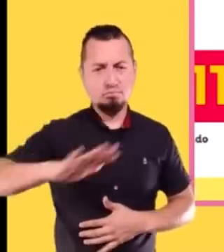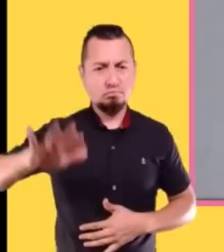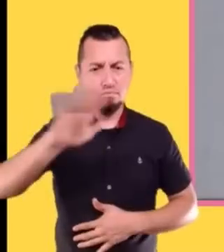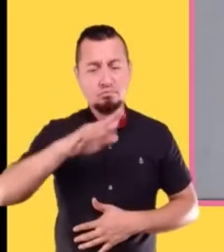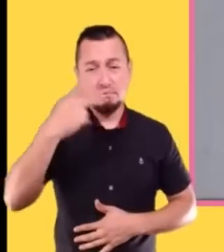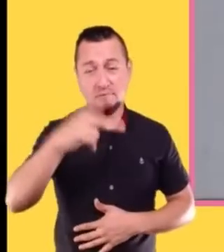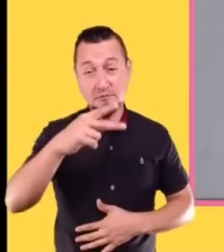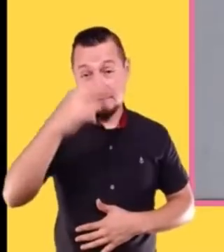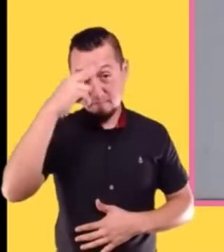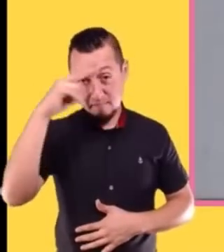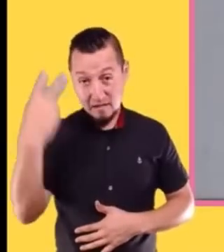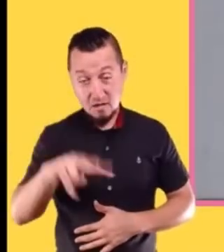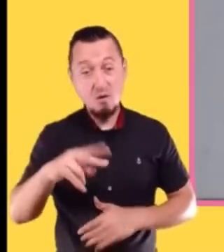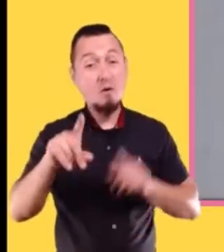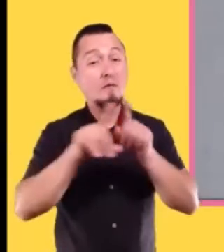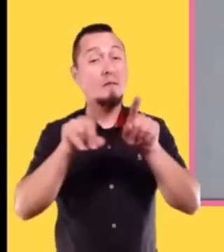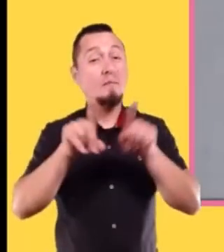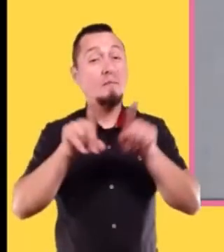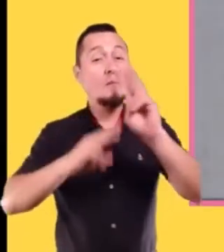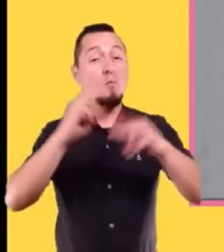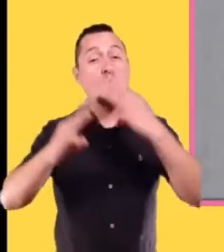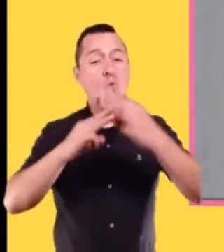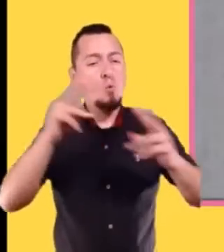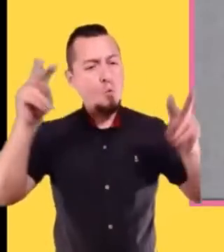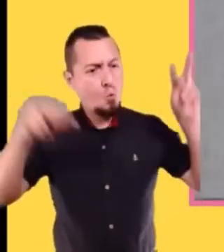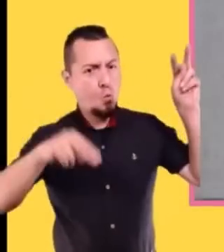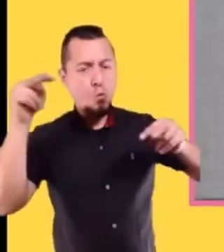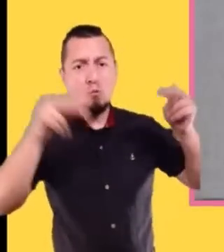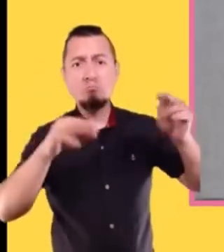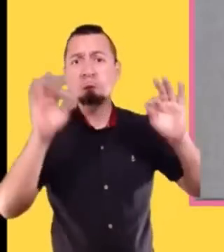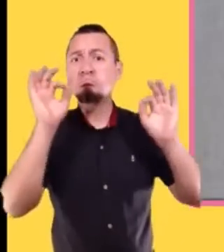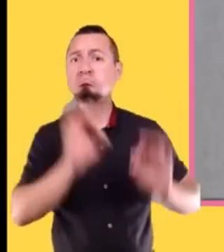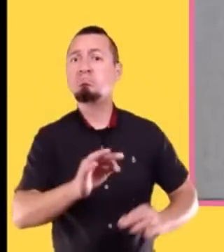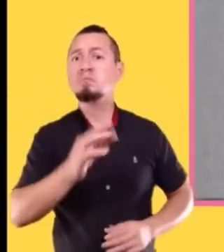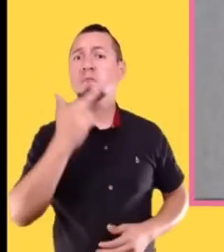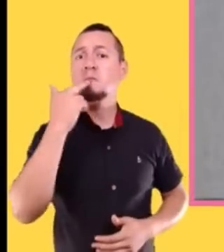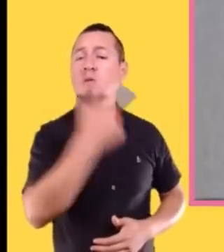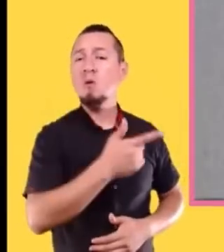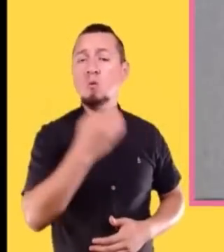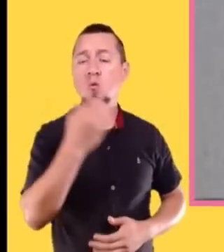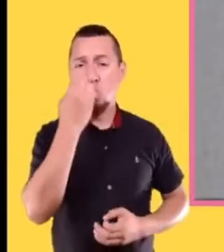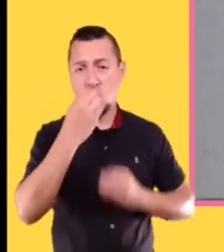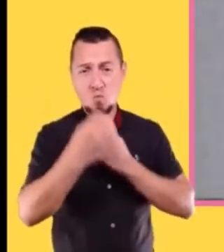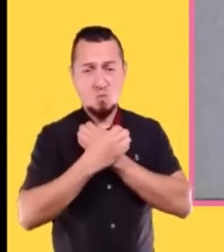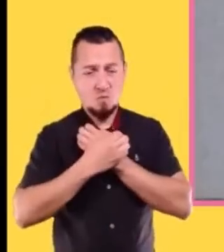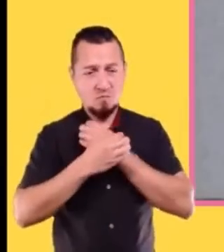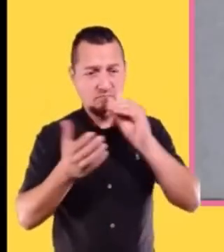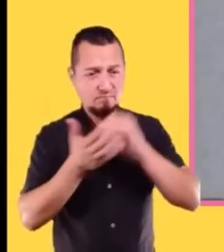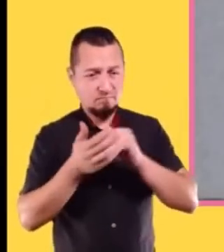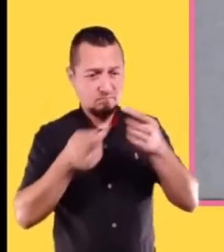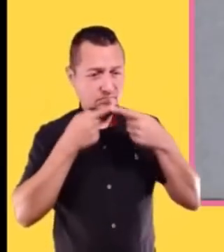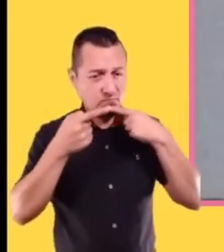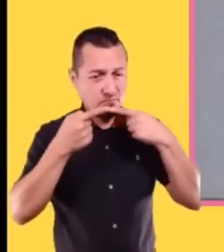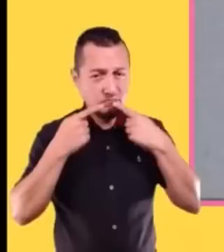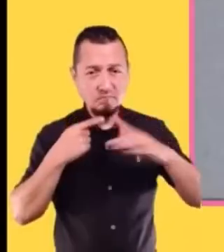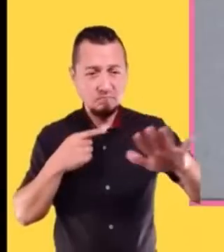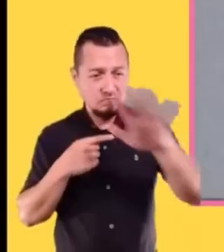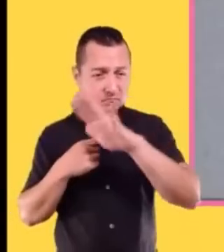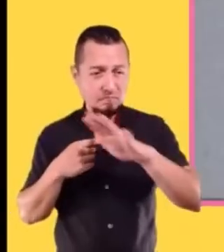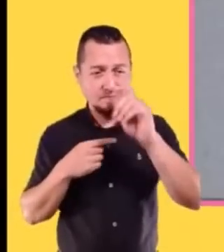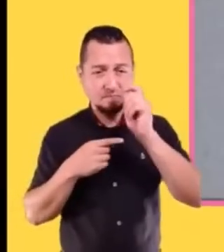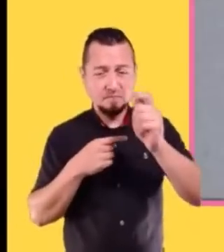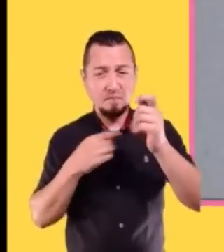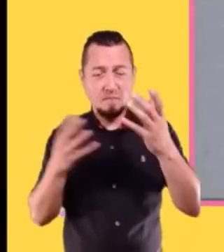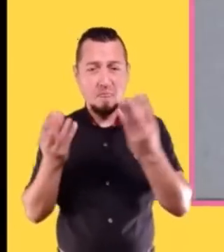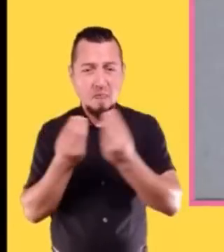en el extranjero, porque durante la pandemia, en el poco más de un año que duraron estos ejercicios, nuestros compañeros docentes y académicos hicieron un